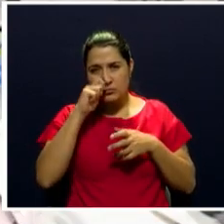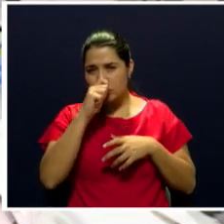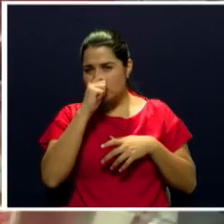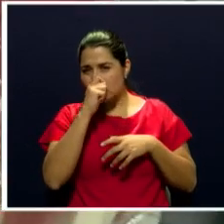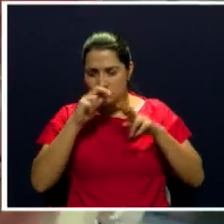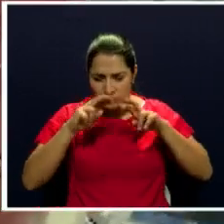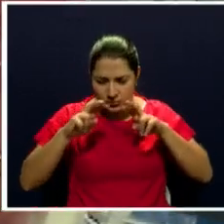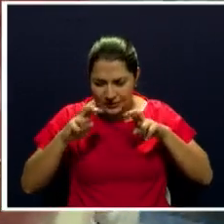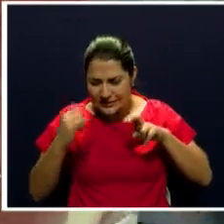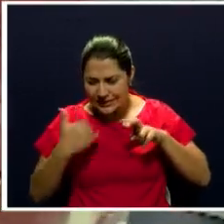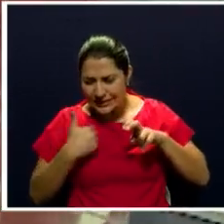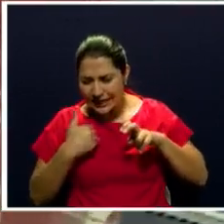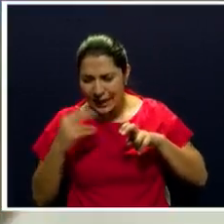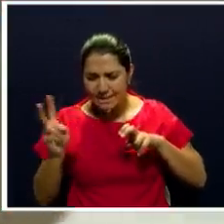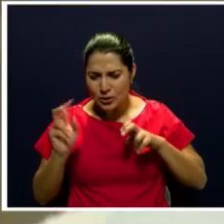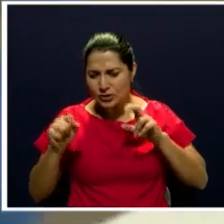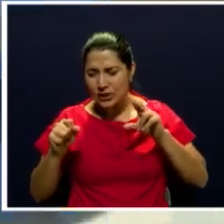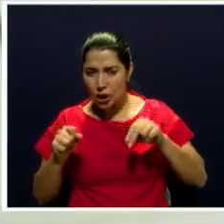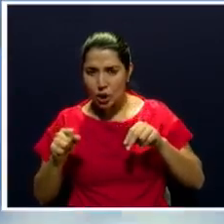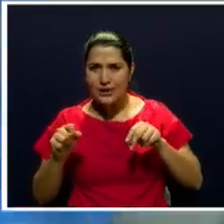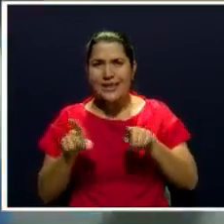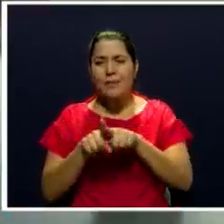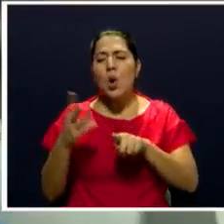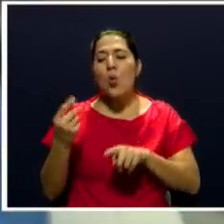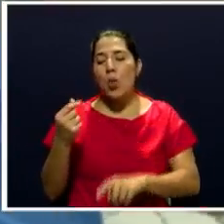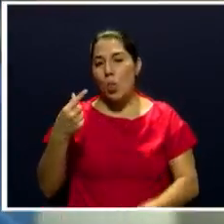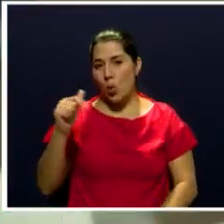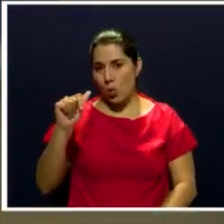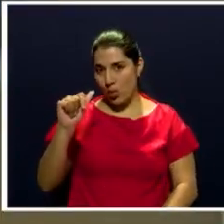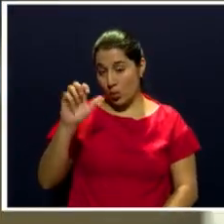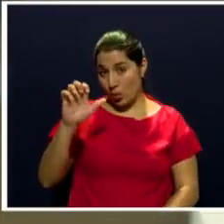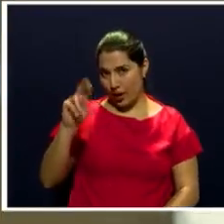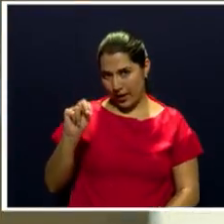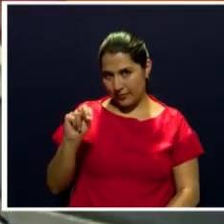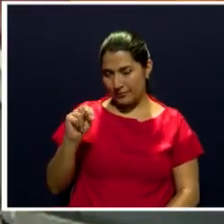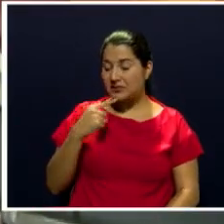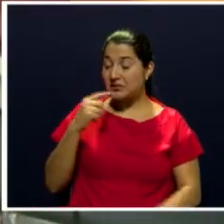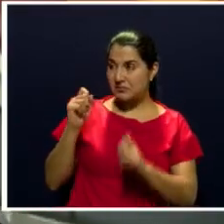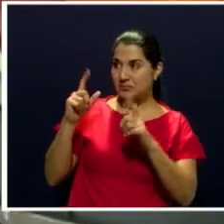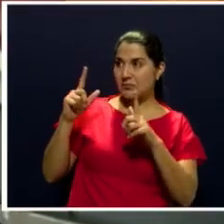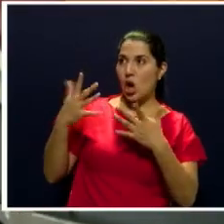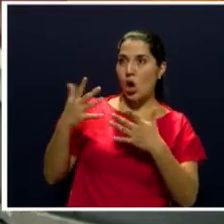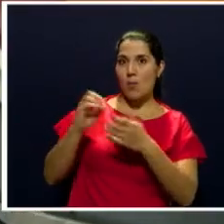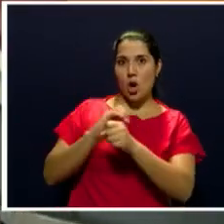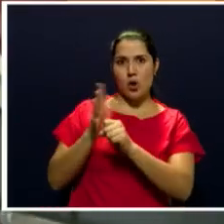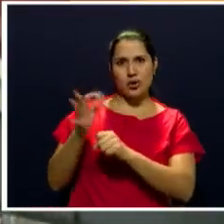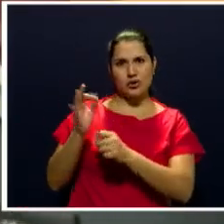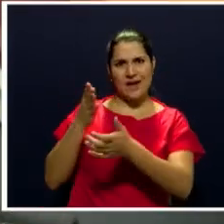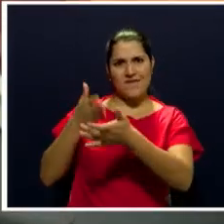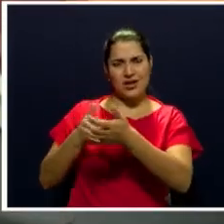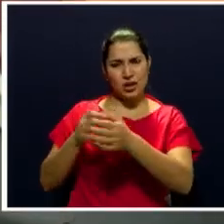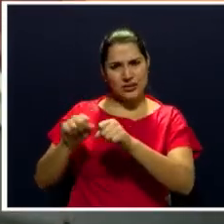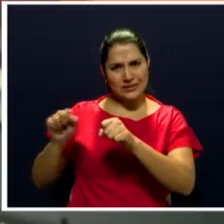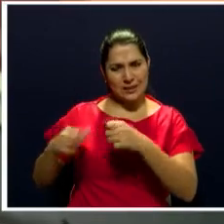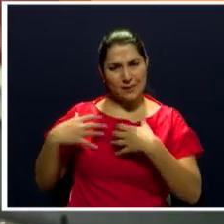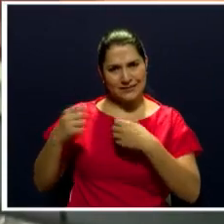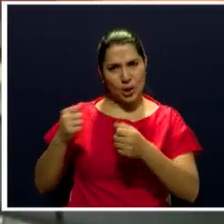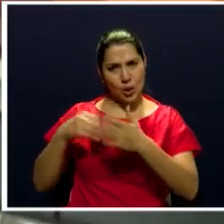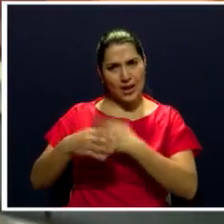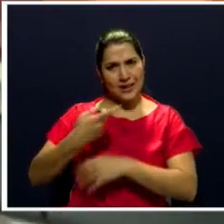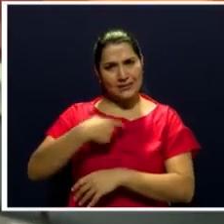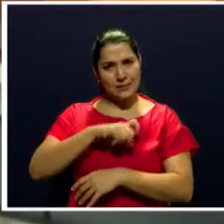ella. El científico nacional indicó que se vio sorprendido por cómo el COVID-19 golpeó al sistema de salud español. A